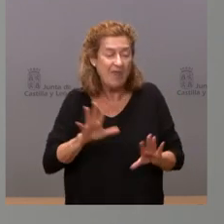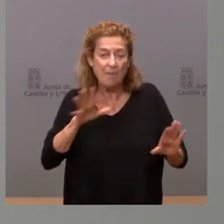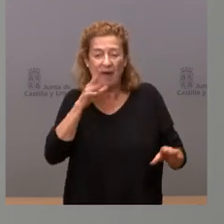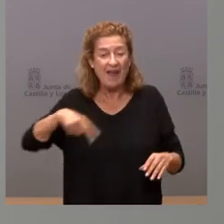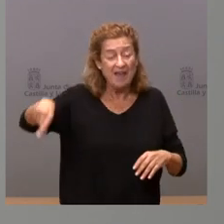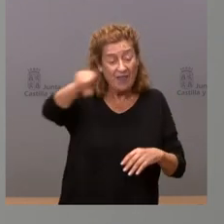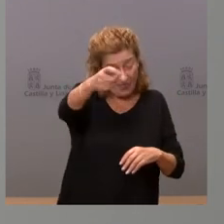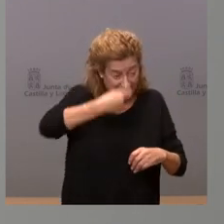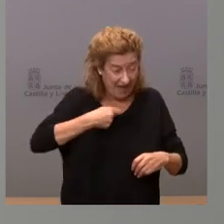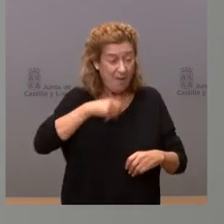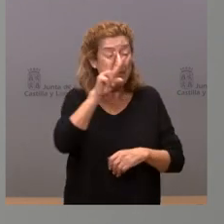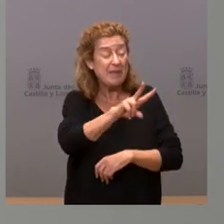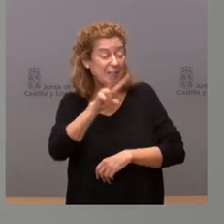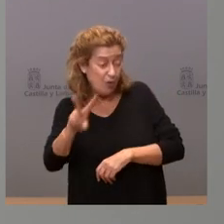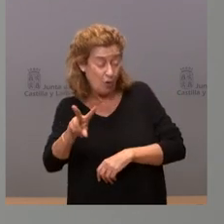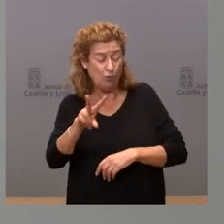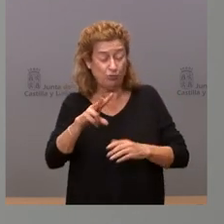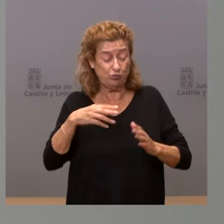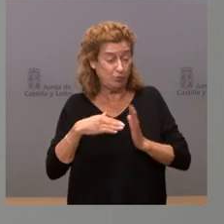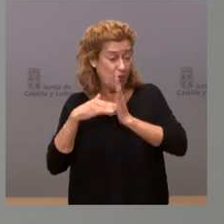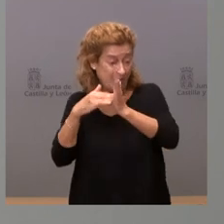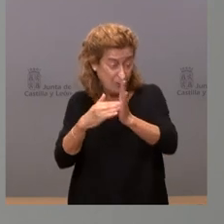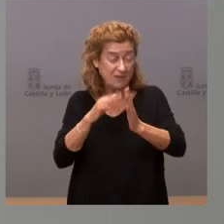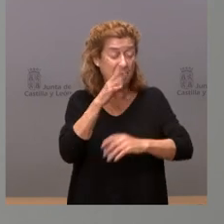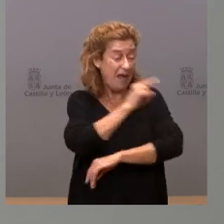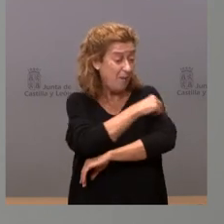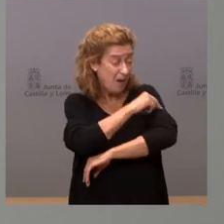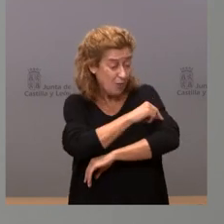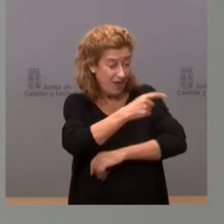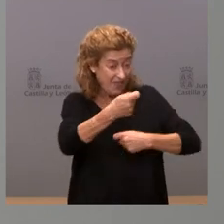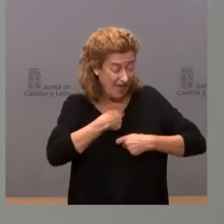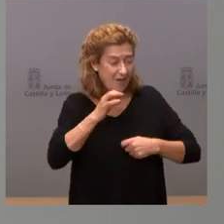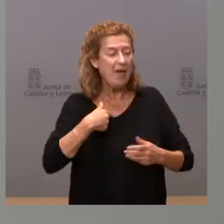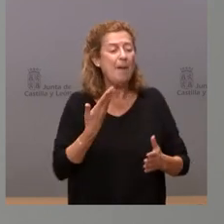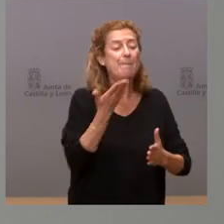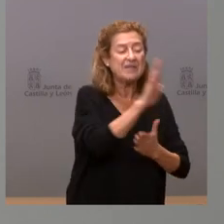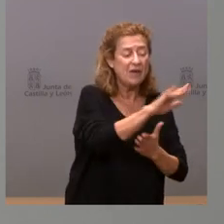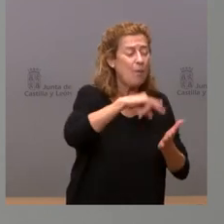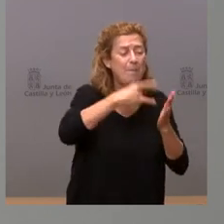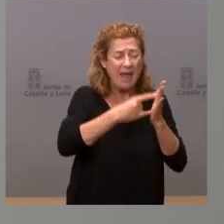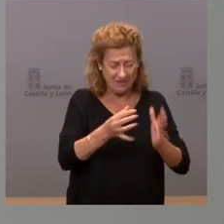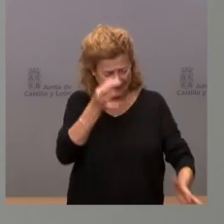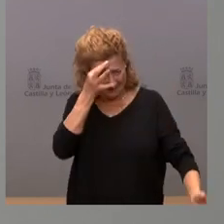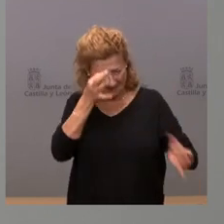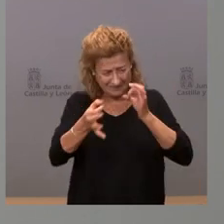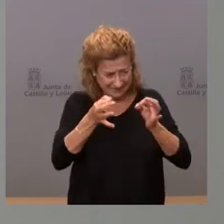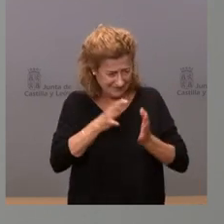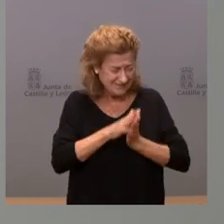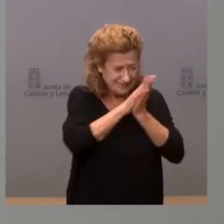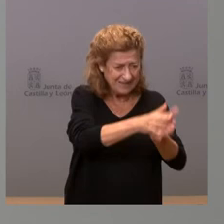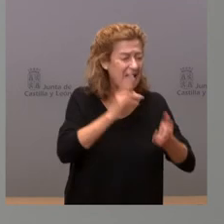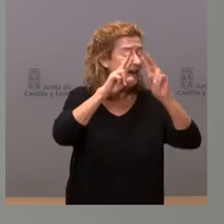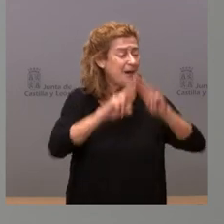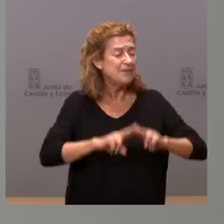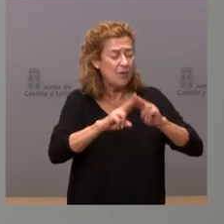nos hayan concedido las 22 unidades móviles de vacunación ha habido que presentar un plan exhaustivo que avis que aunque ha revisado muy bien el